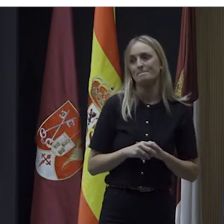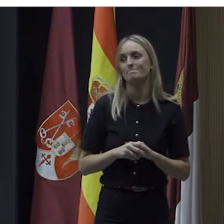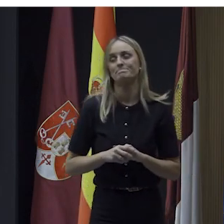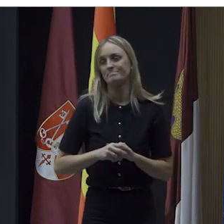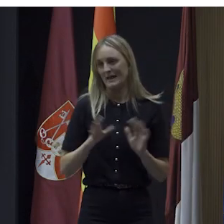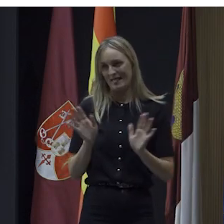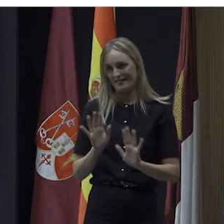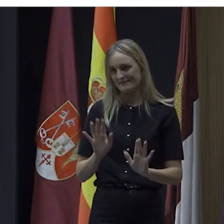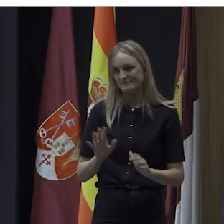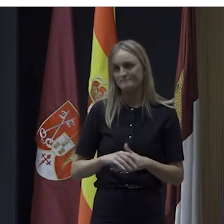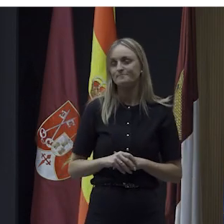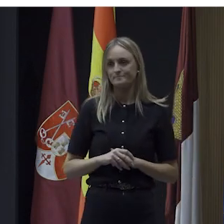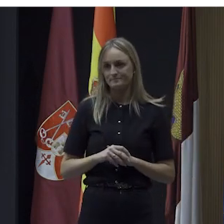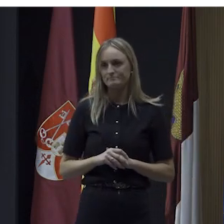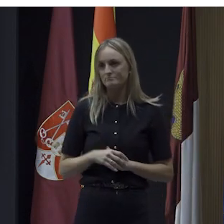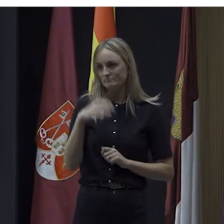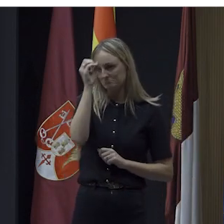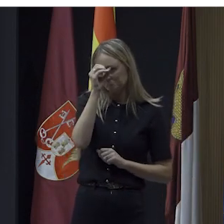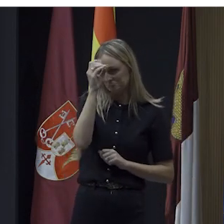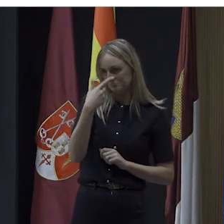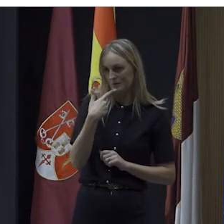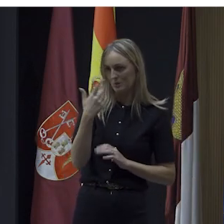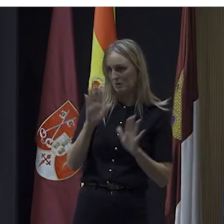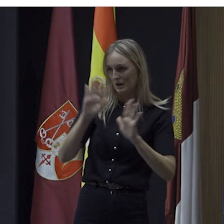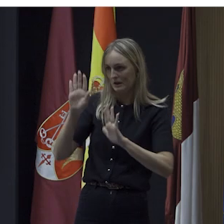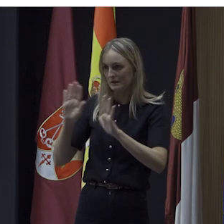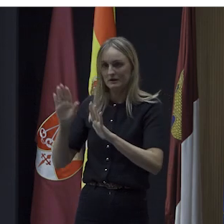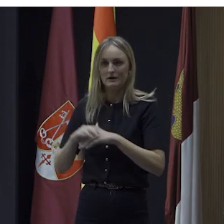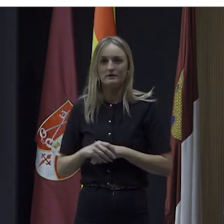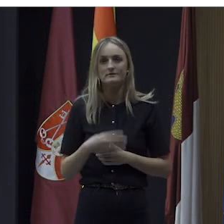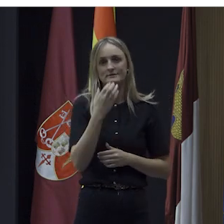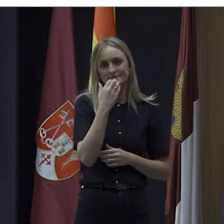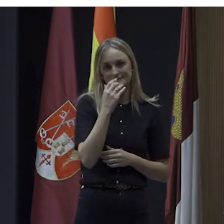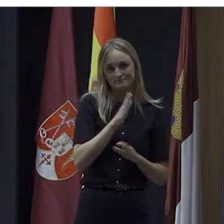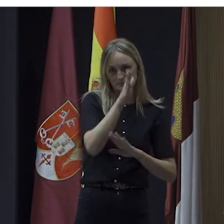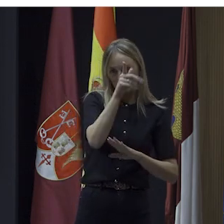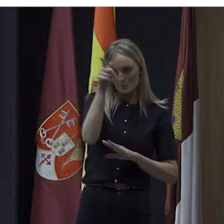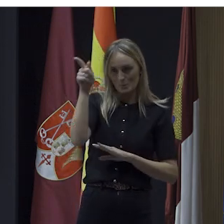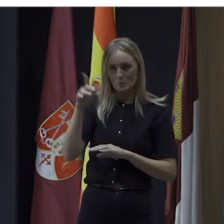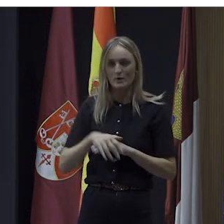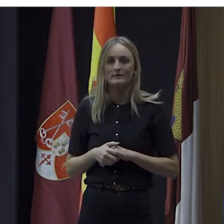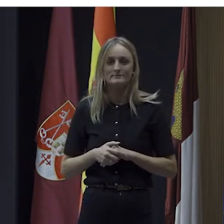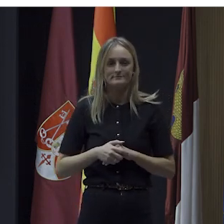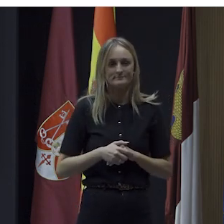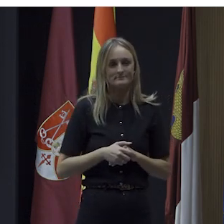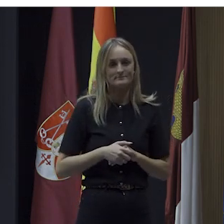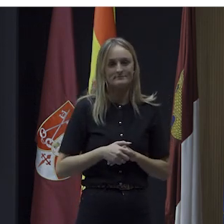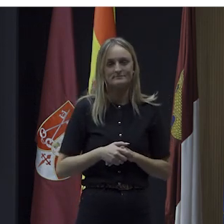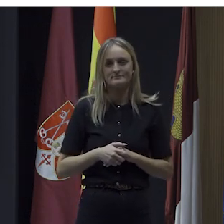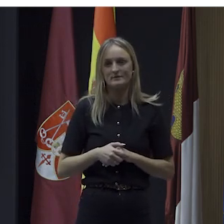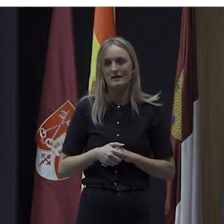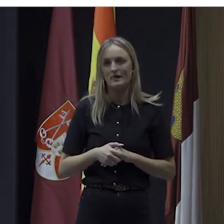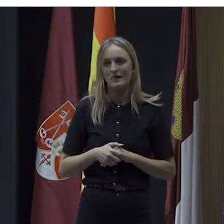No, ¿verdad? Yo creo que no hay ninguna mano más levantada. Sí, por ahí. Vale, vale, que no la veía.